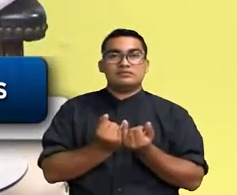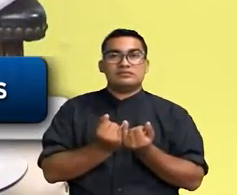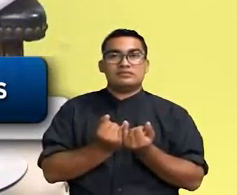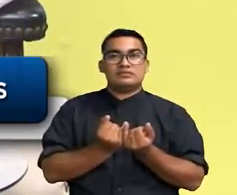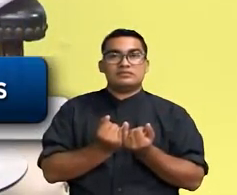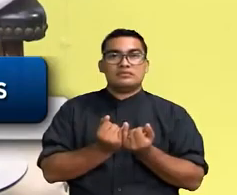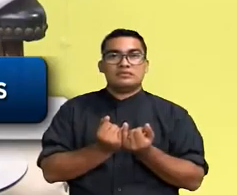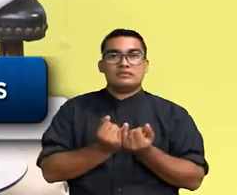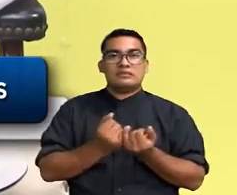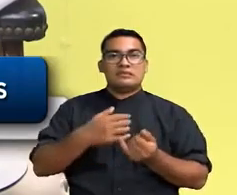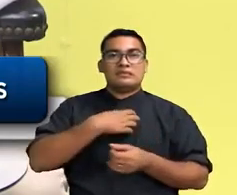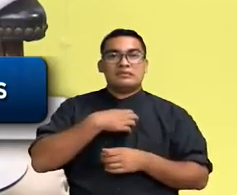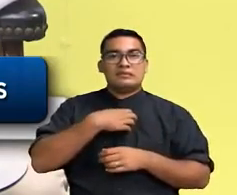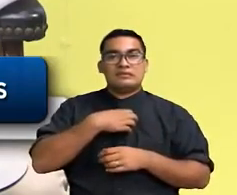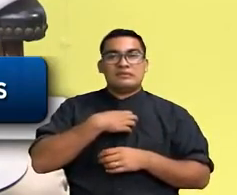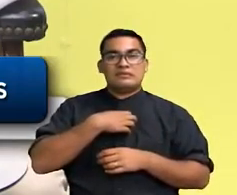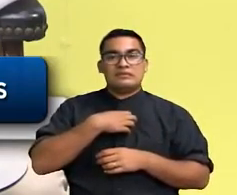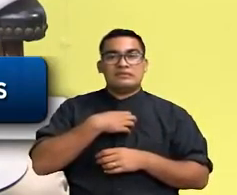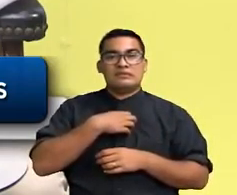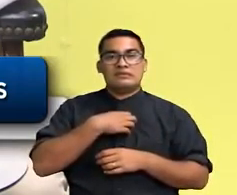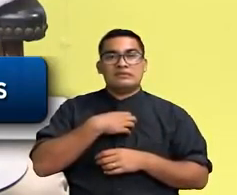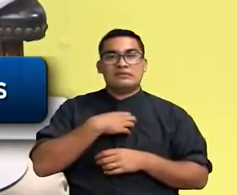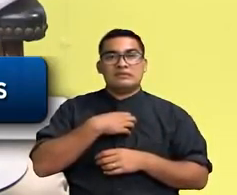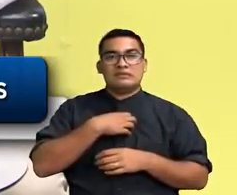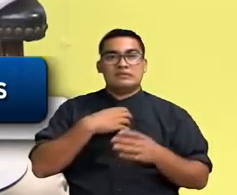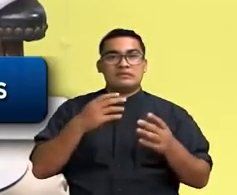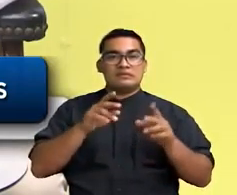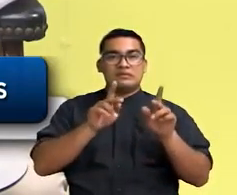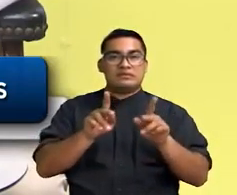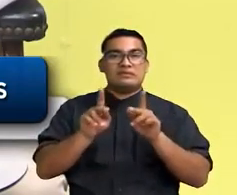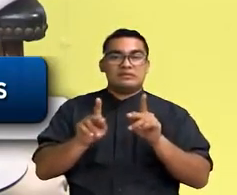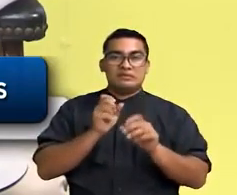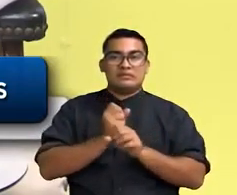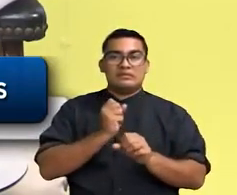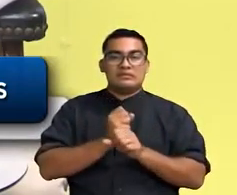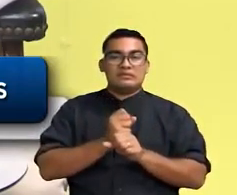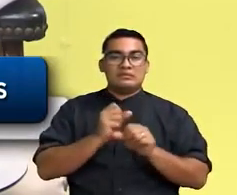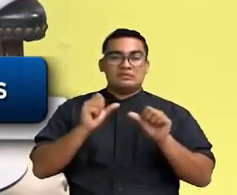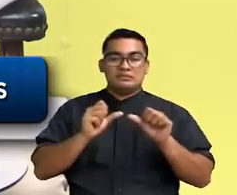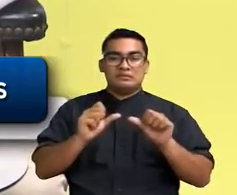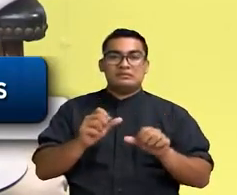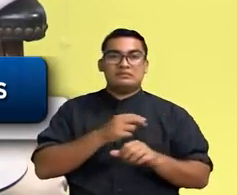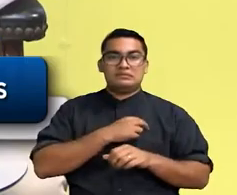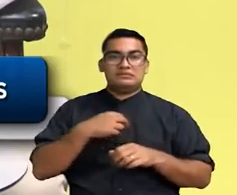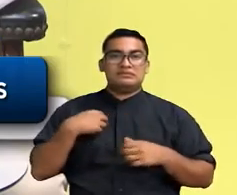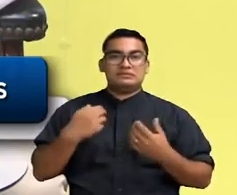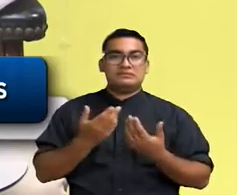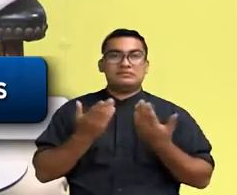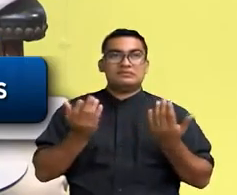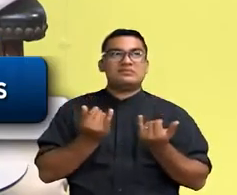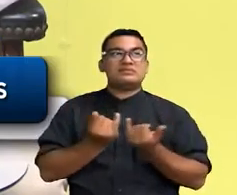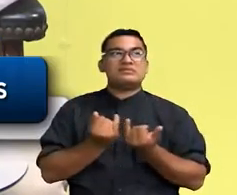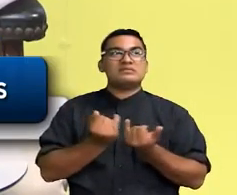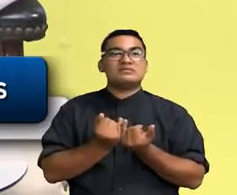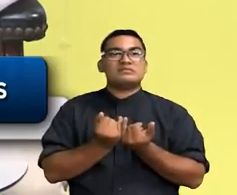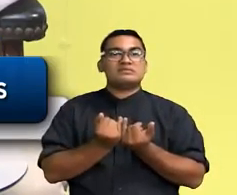envejeciendo la parte celular. Estos trabajadores siguen haciendo la función y entonces llega un